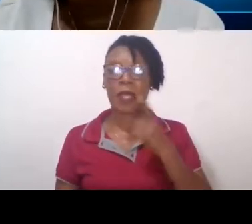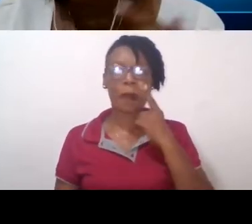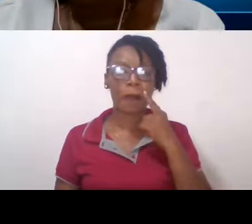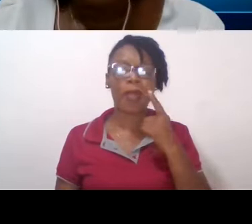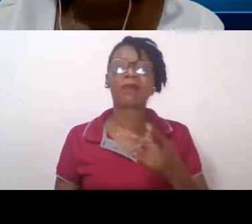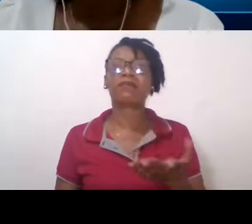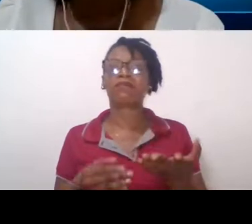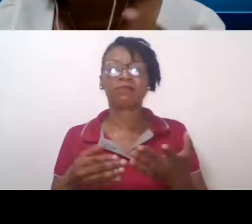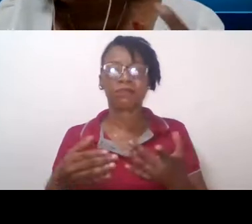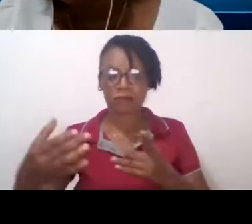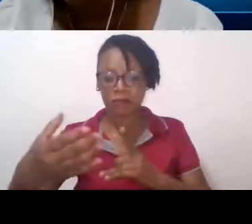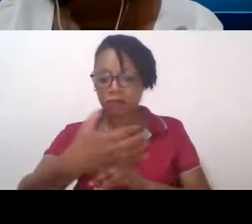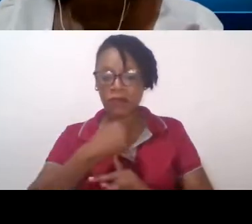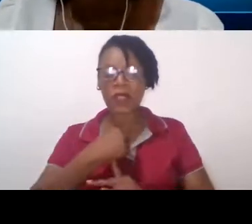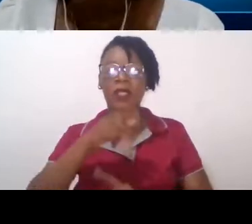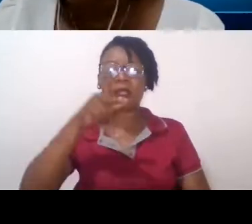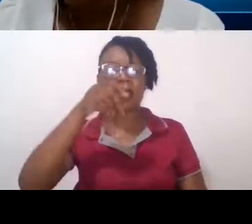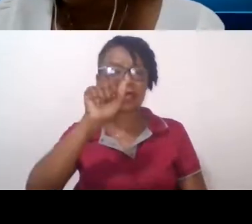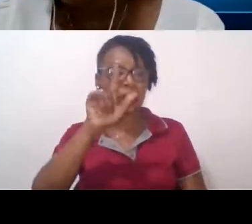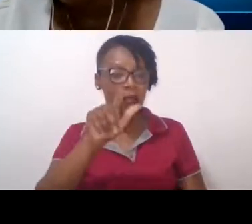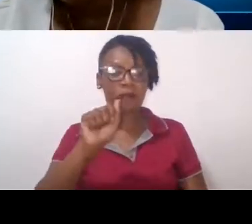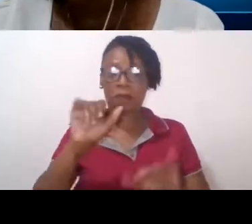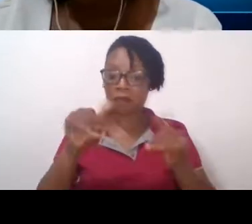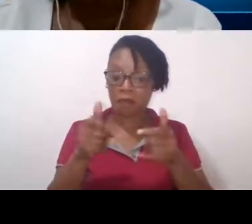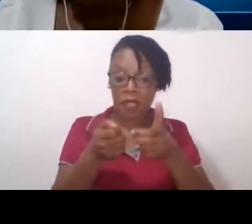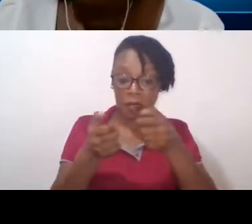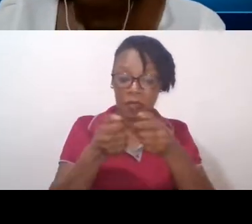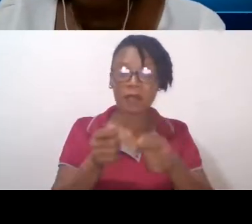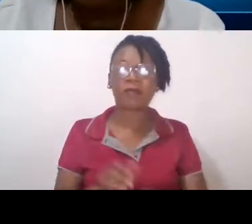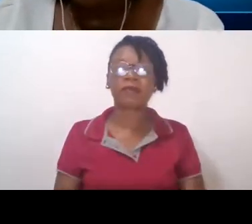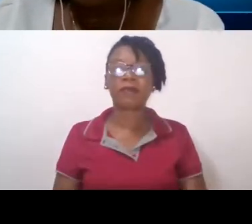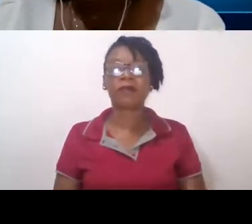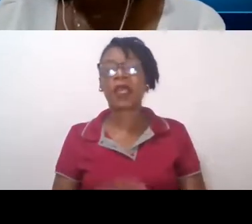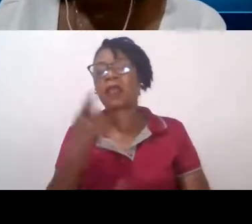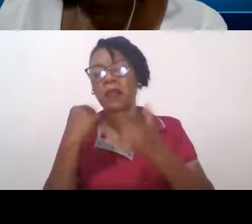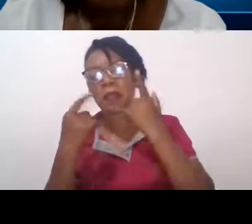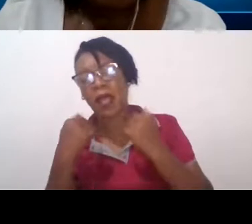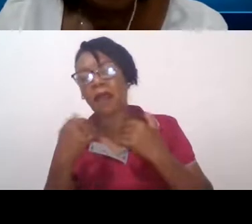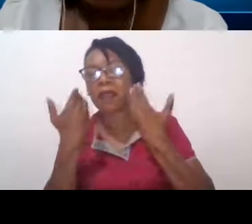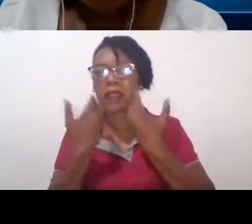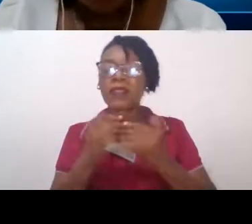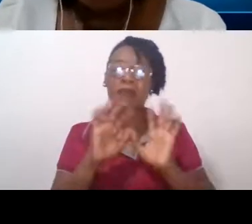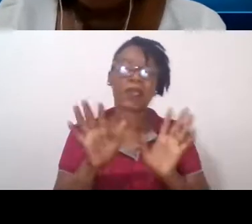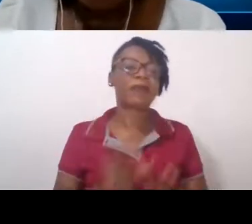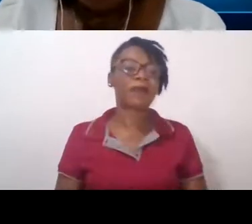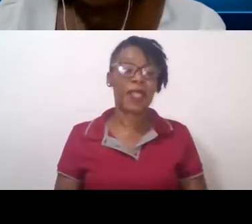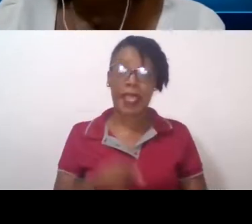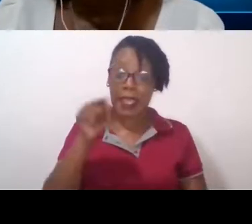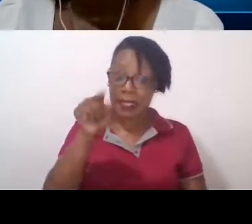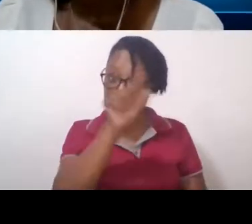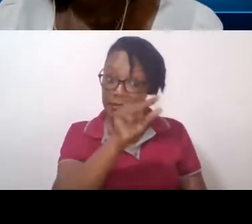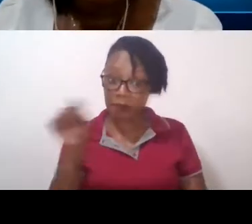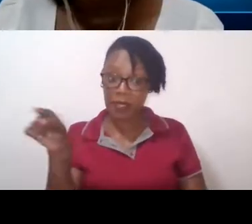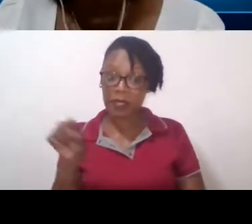y empezó a llorar, es que mi papá me quitó X y Y cosa. Perfecto, pasó. La misma semana,